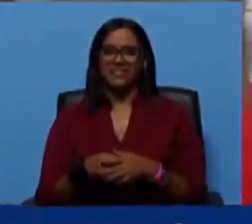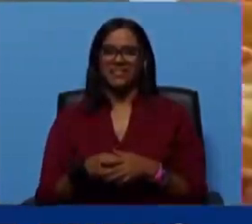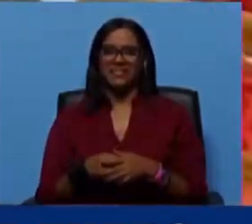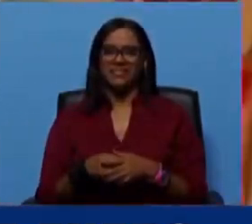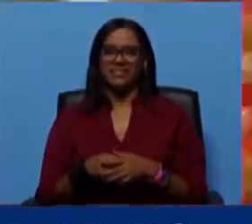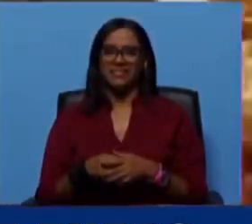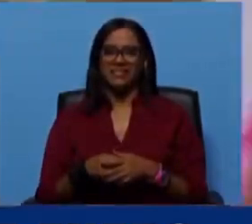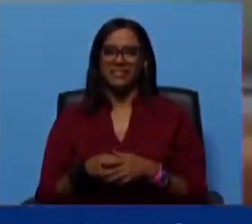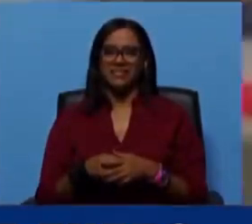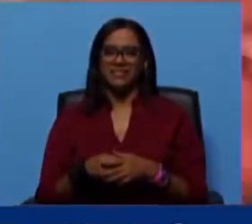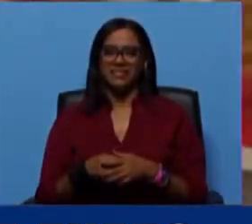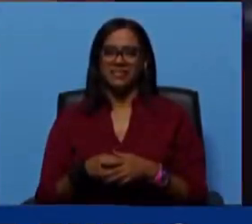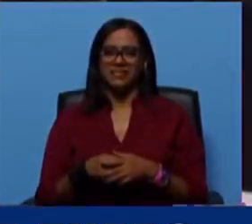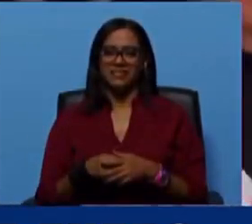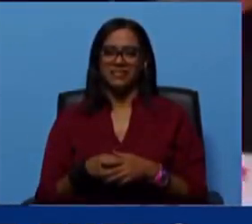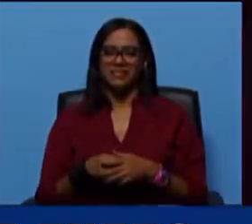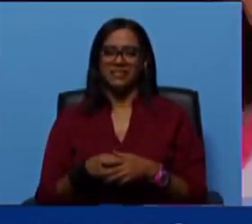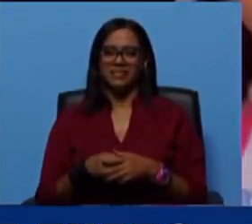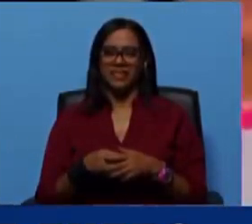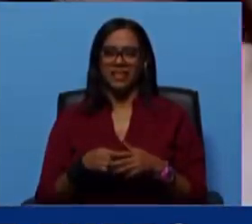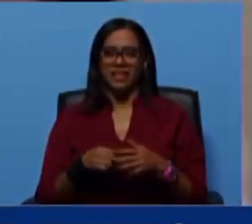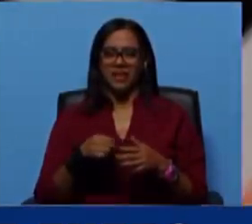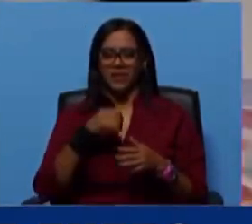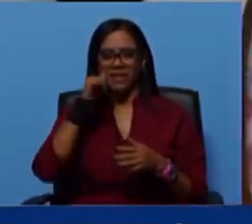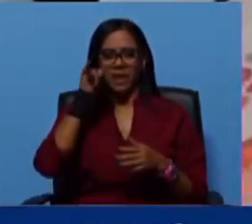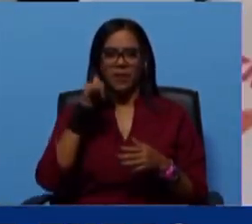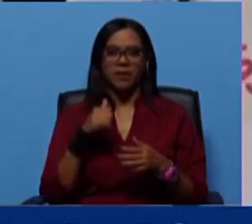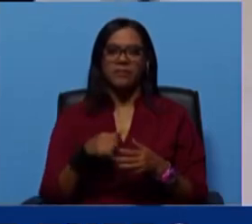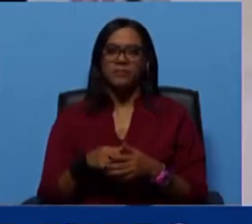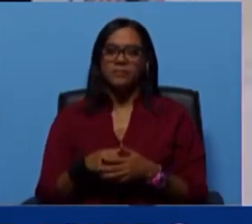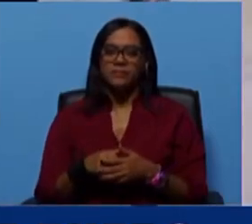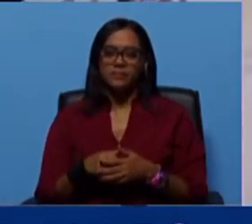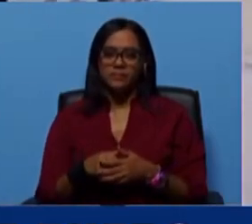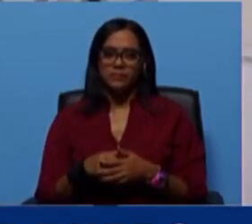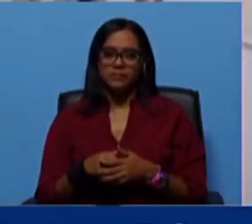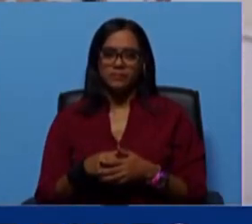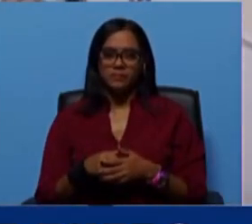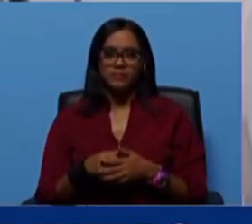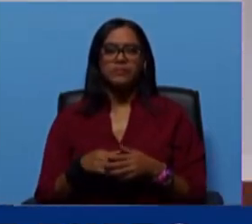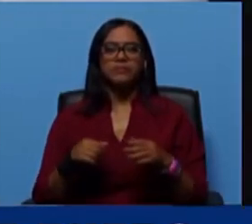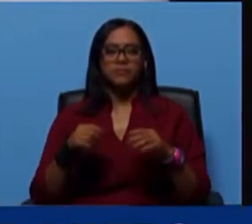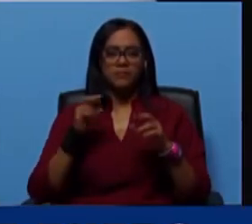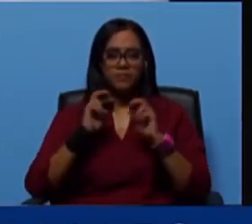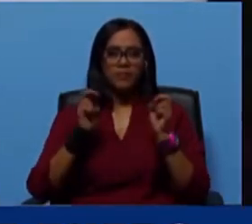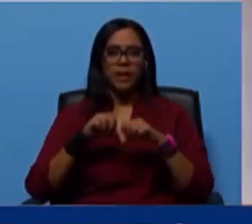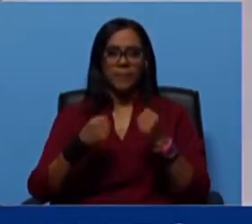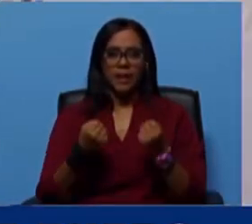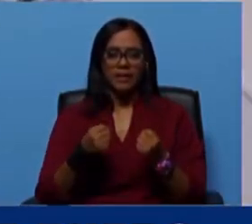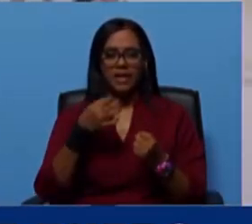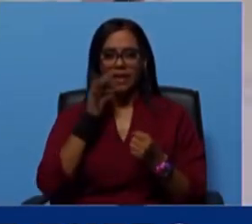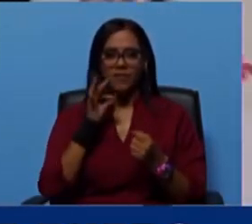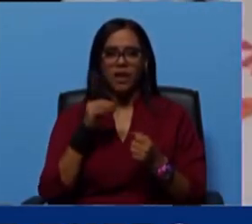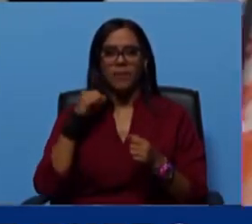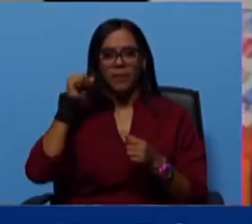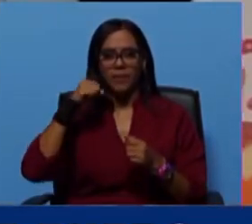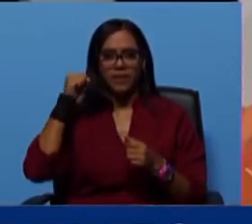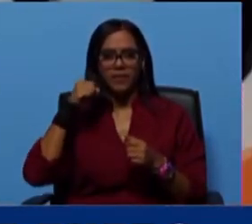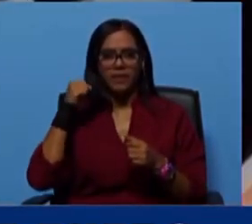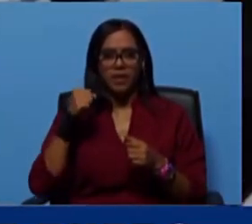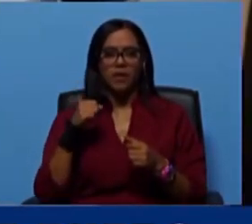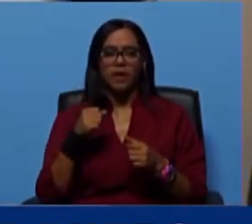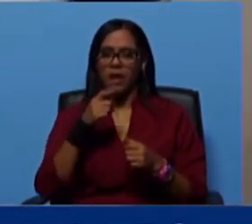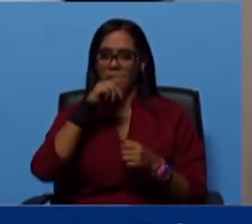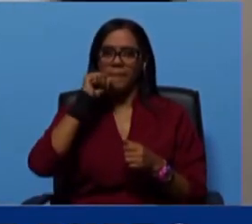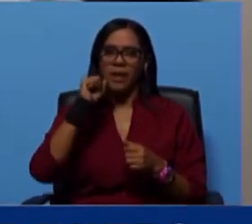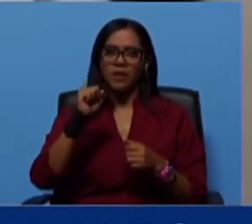vas a hacer, agarrar la cámara y comer pan. Nuestra camarógrafa. Mira, no, buenísimo este tema del pan. Mientras nos llega el café, vamos a poner el video de cuando Nicolás